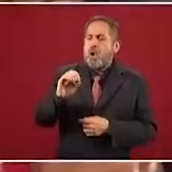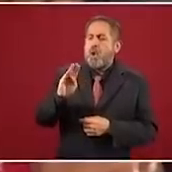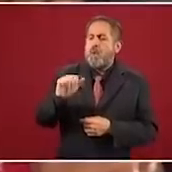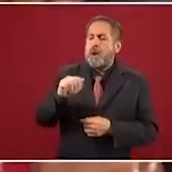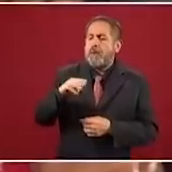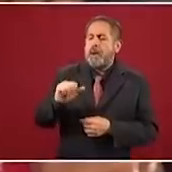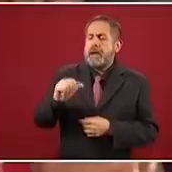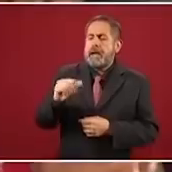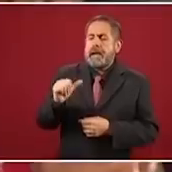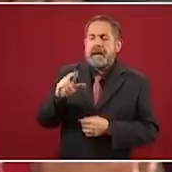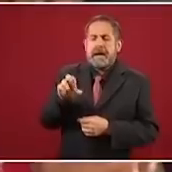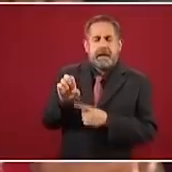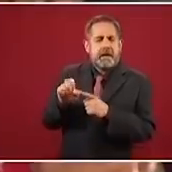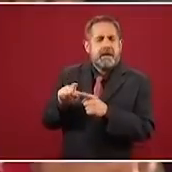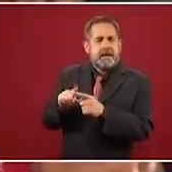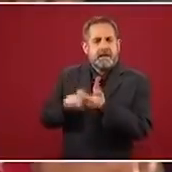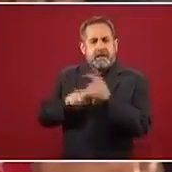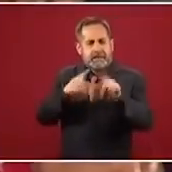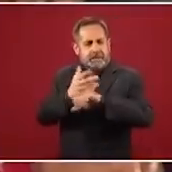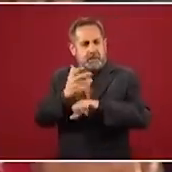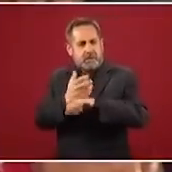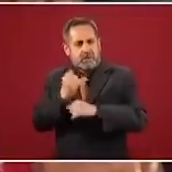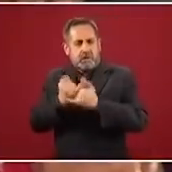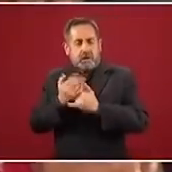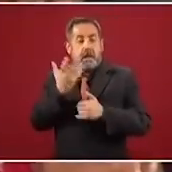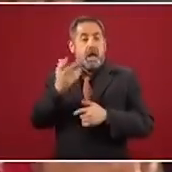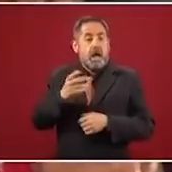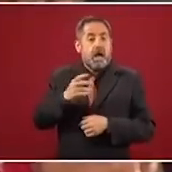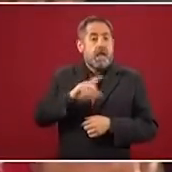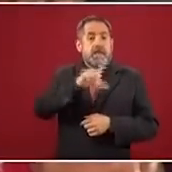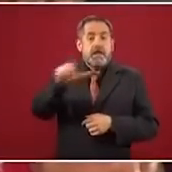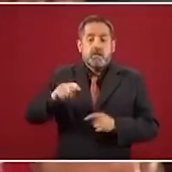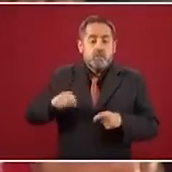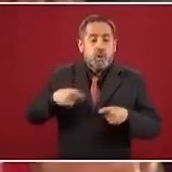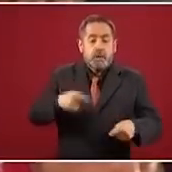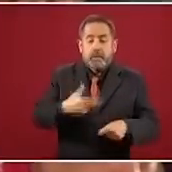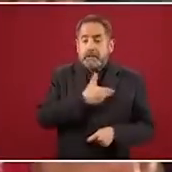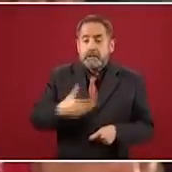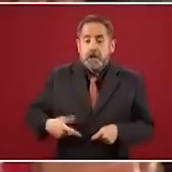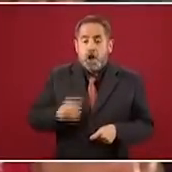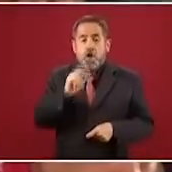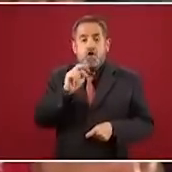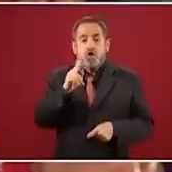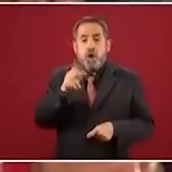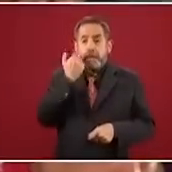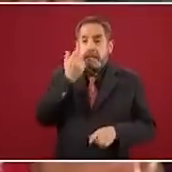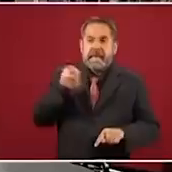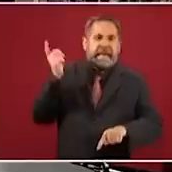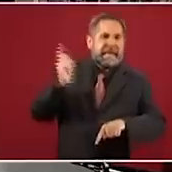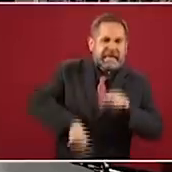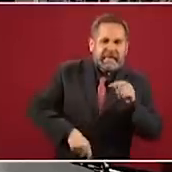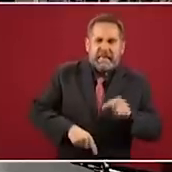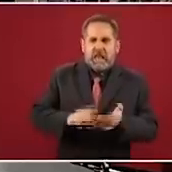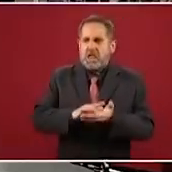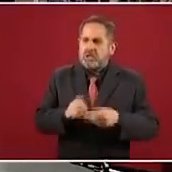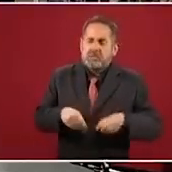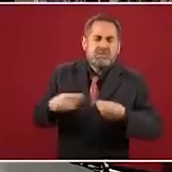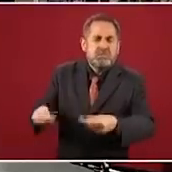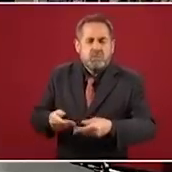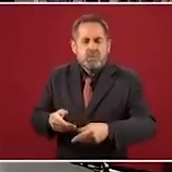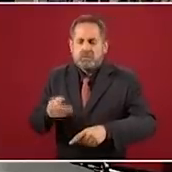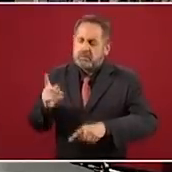Obama y obviamente Trump quiso intentaba quitar ese servicio médico? Es muy